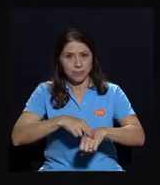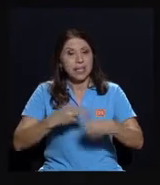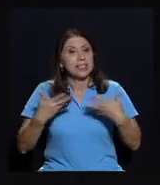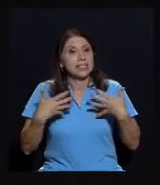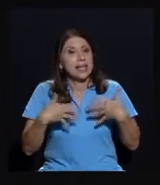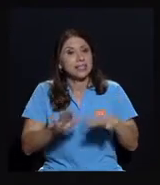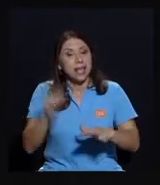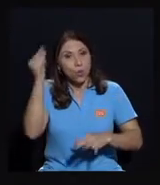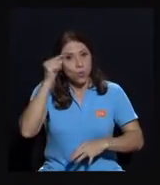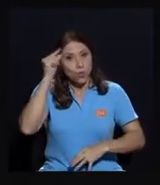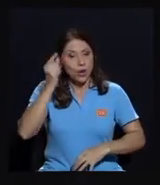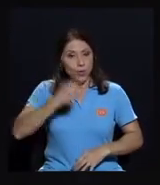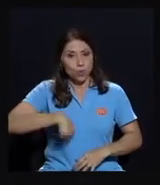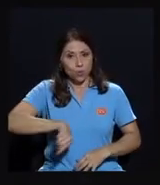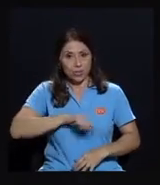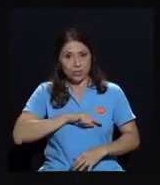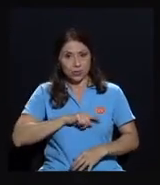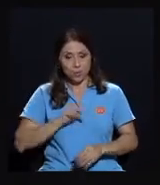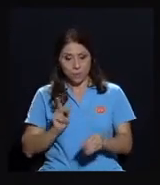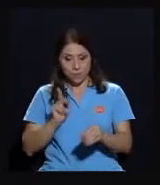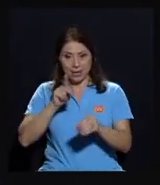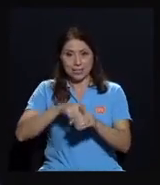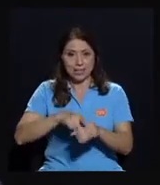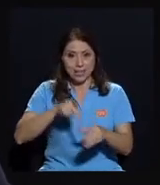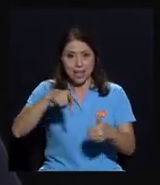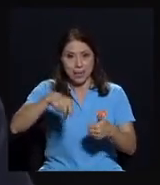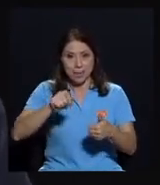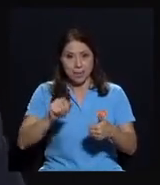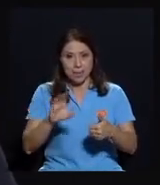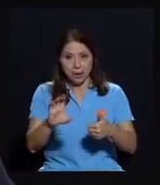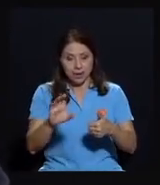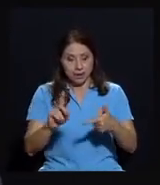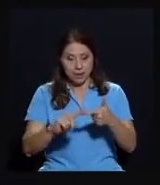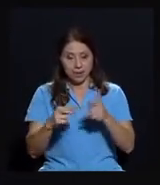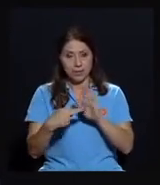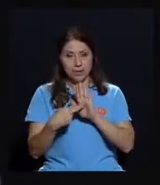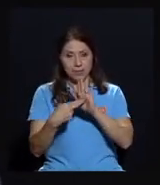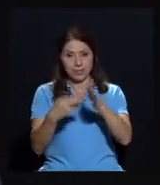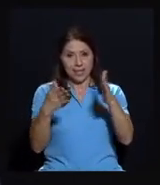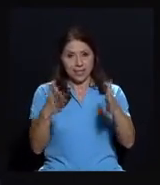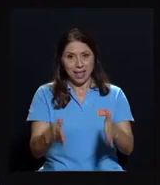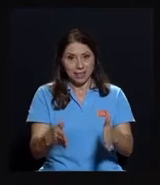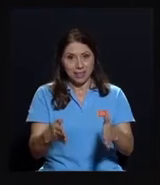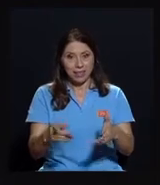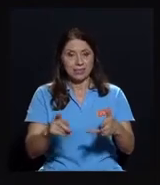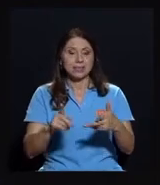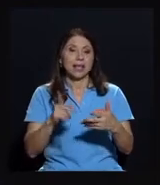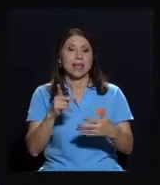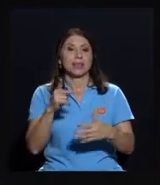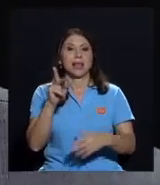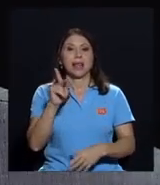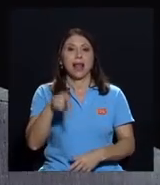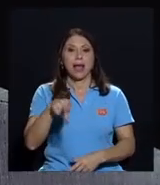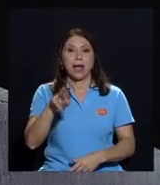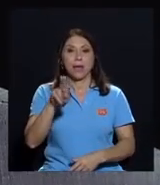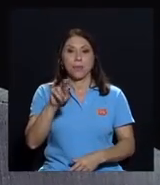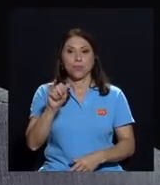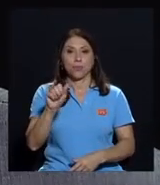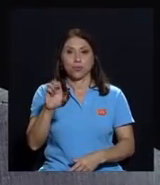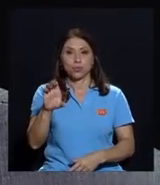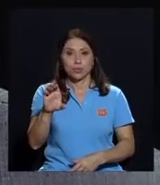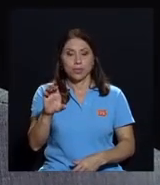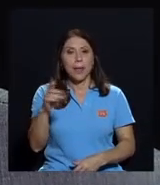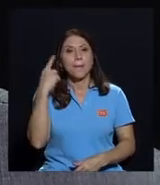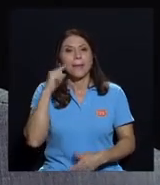participa el partido acción ciudadana y representantes en el gabinete de la unidad social cristiana para que para